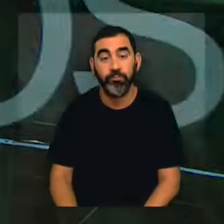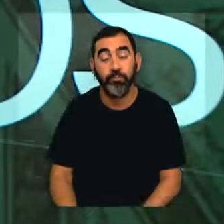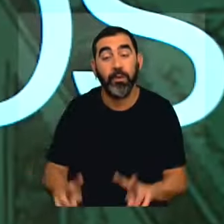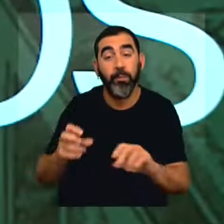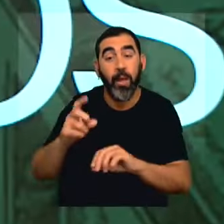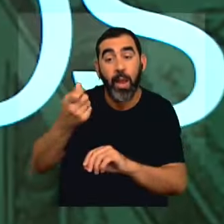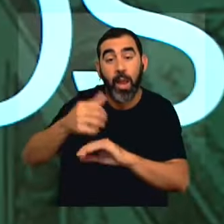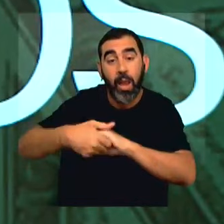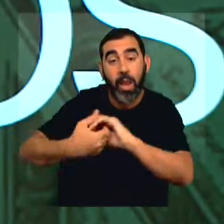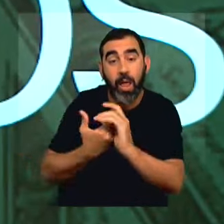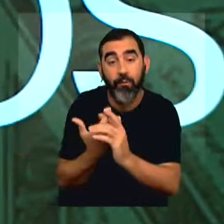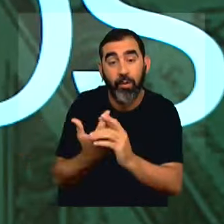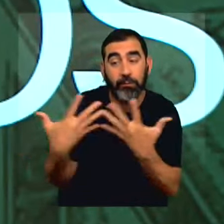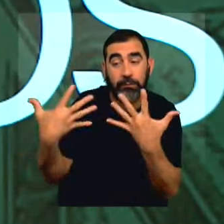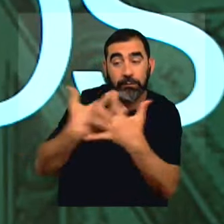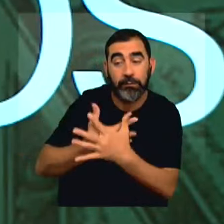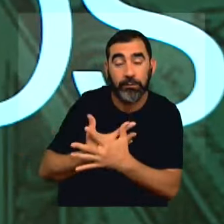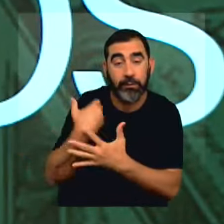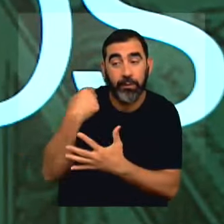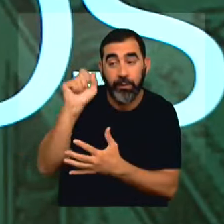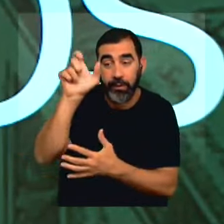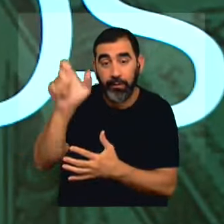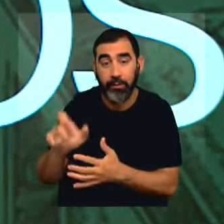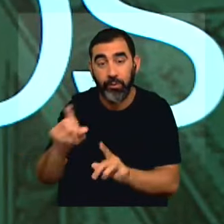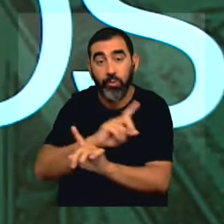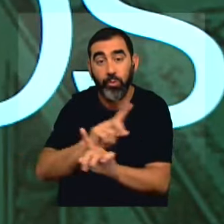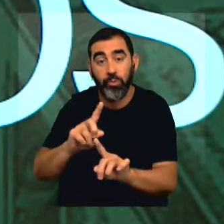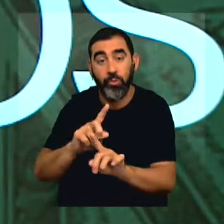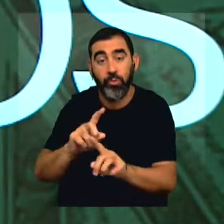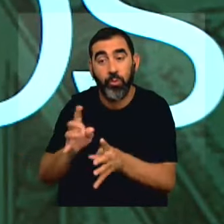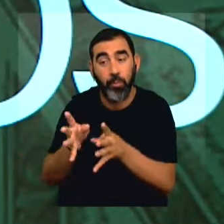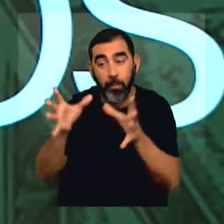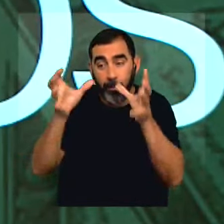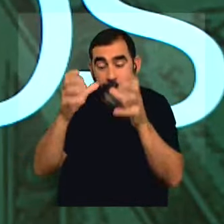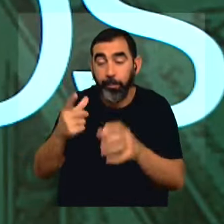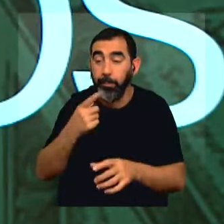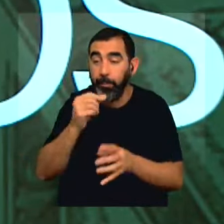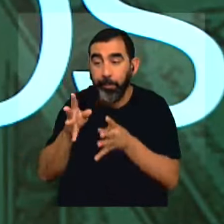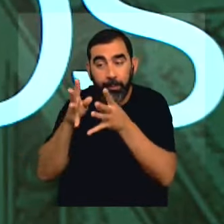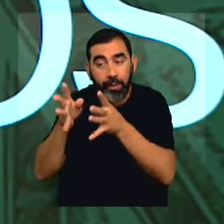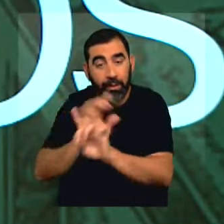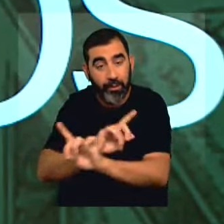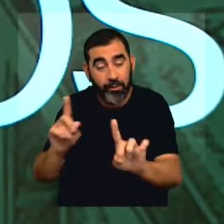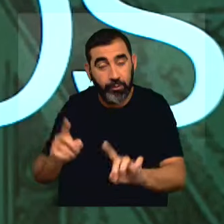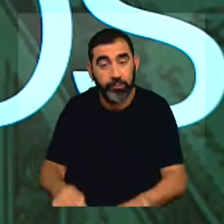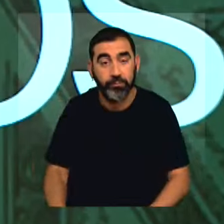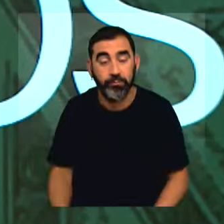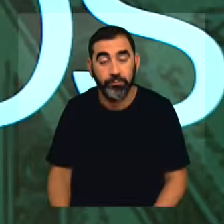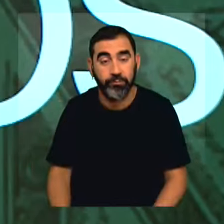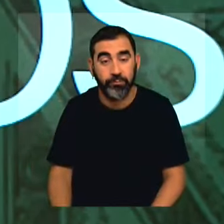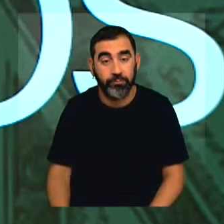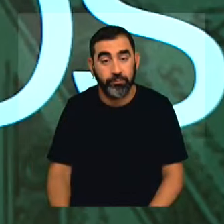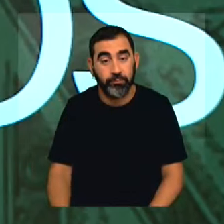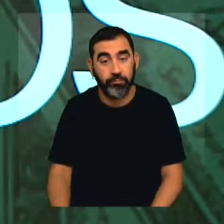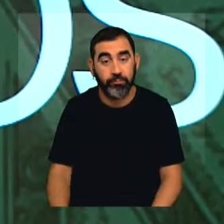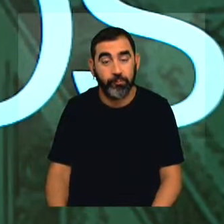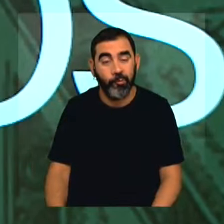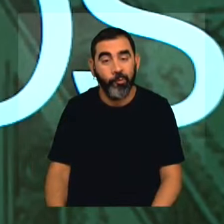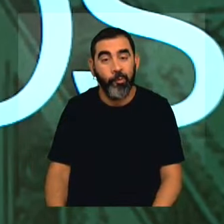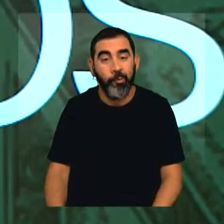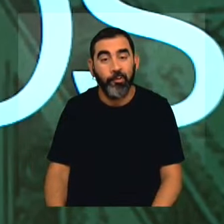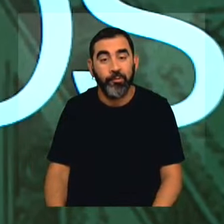lavado pega donde más le duele a los criminales y no expone el riesgo de la policía y a veces operativo bueno contra grupos organizados y